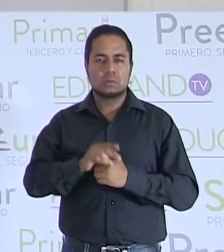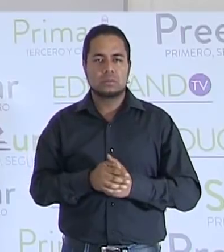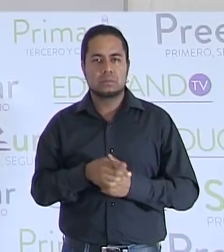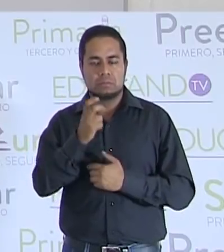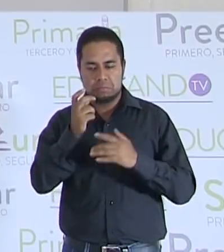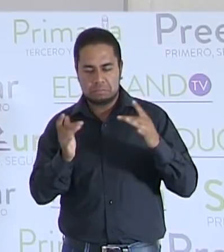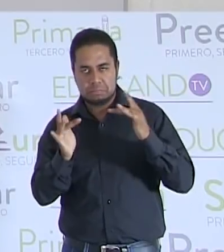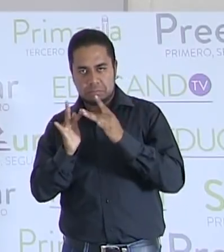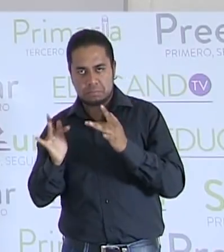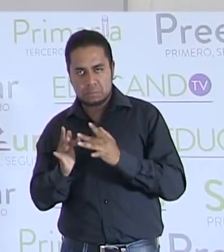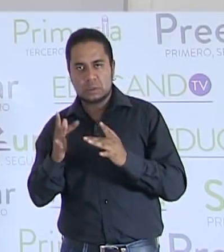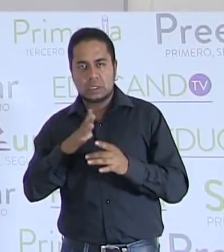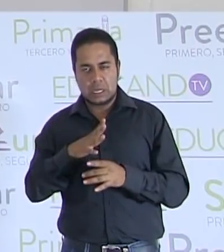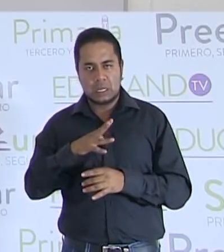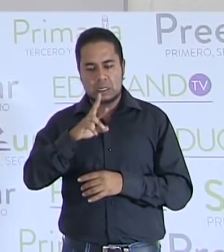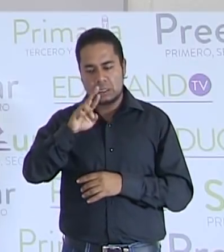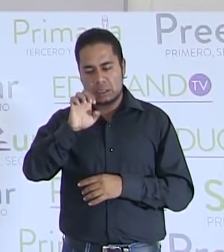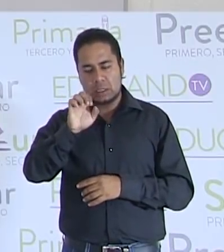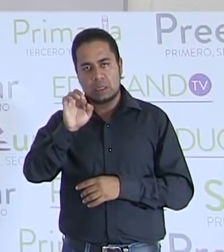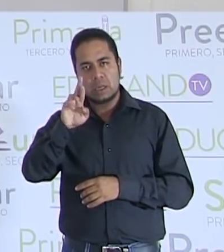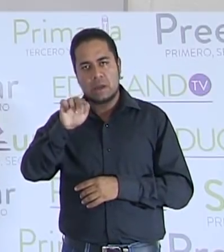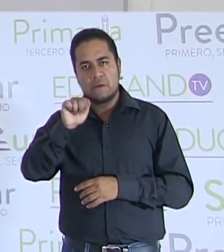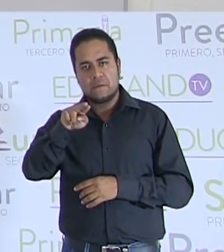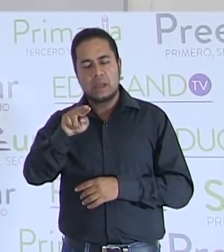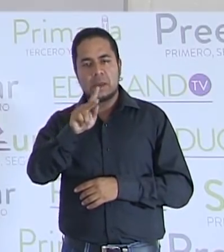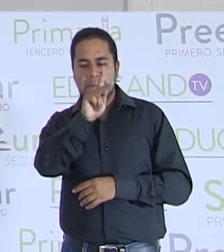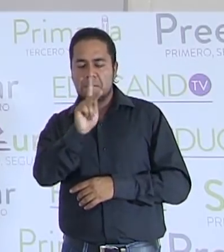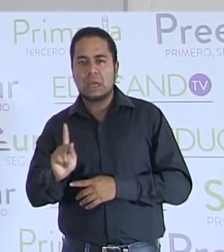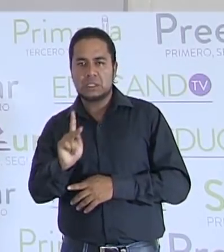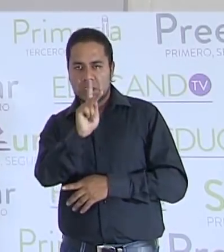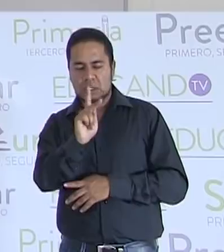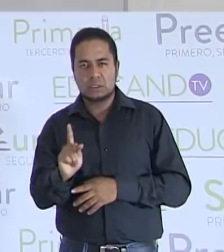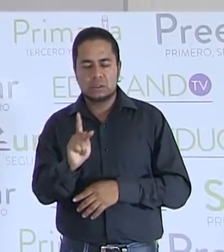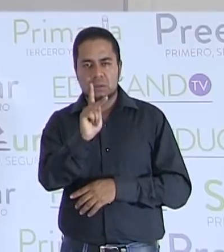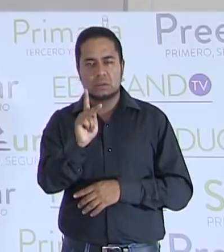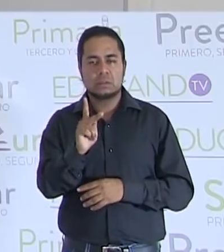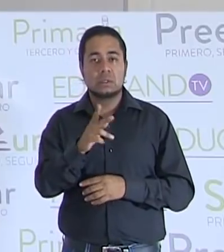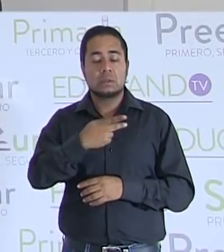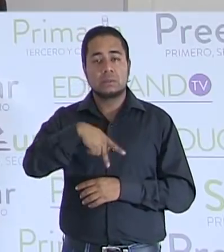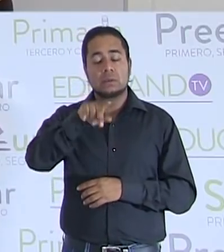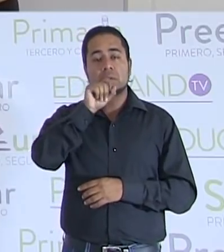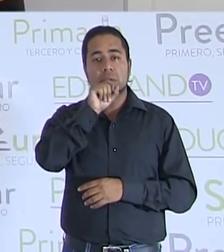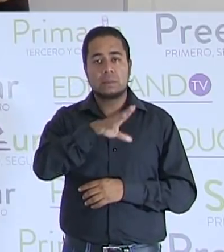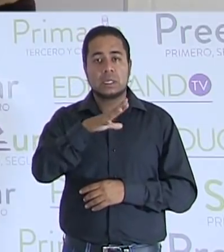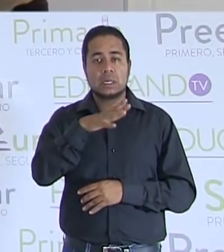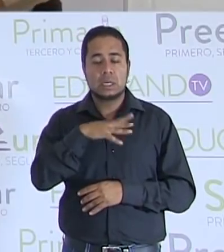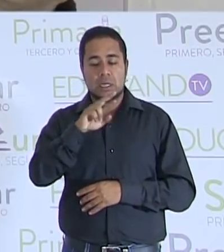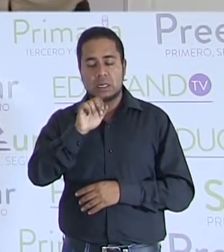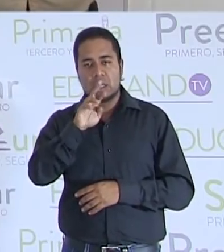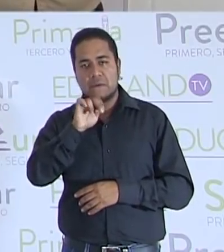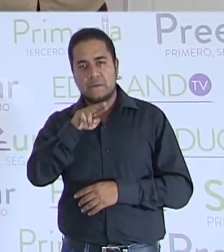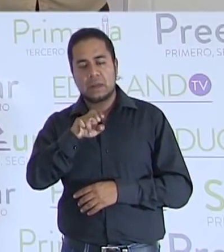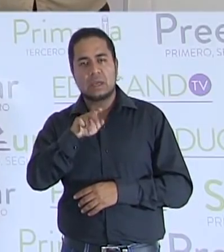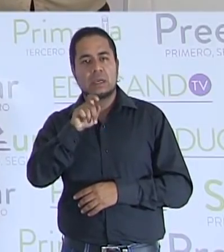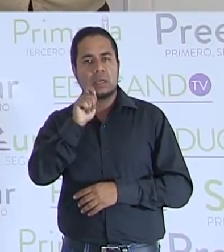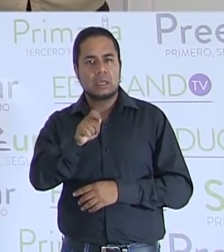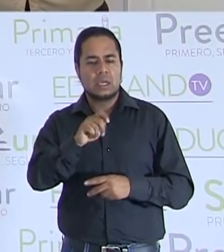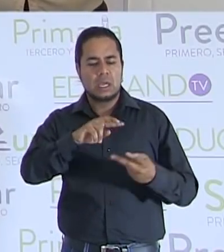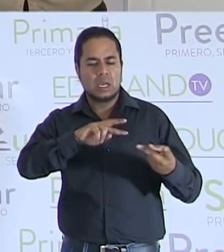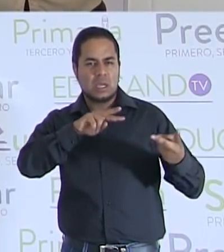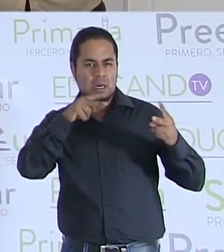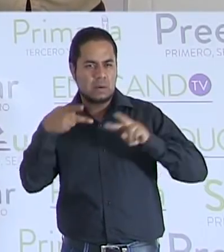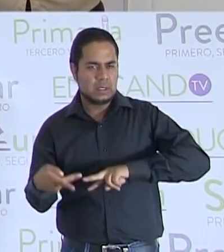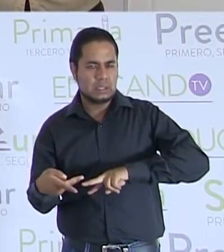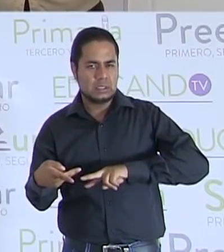Entonces hay refranes parecidos, pero también hay refranes que se conocen como opuestos,